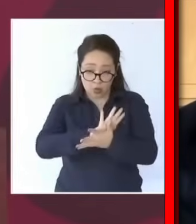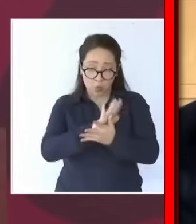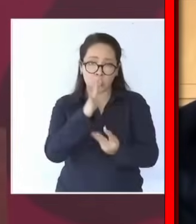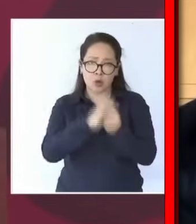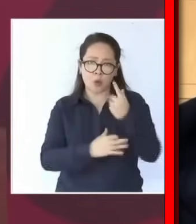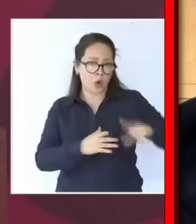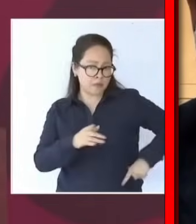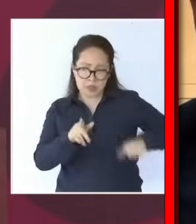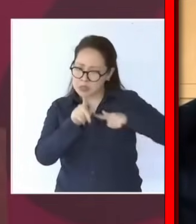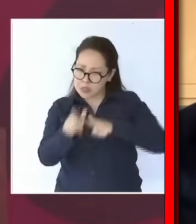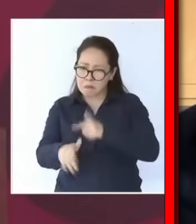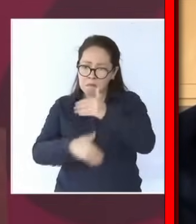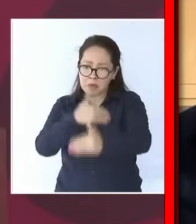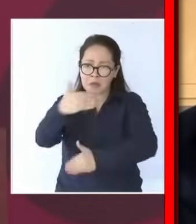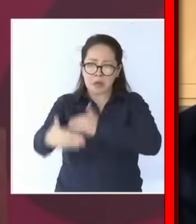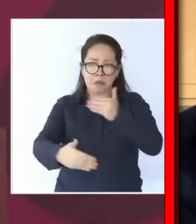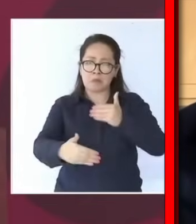a mantener